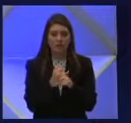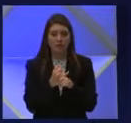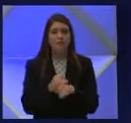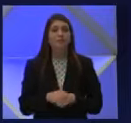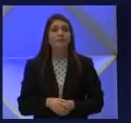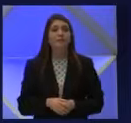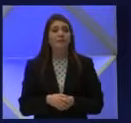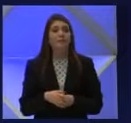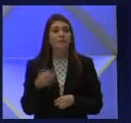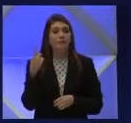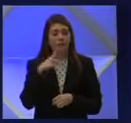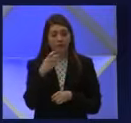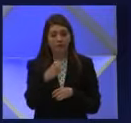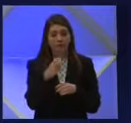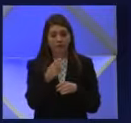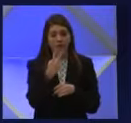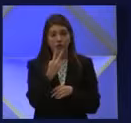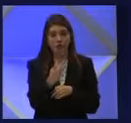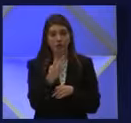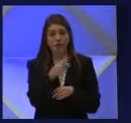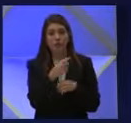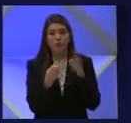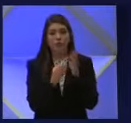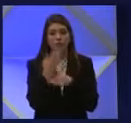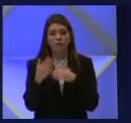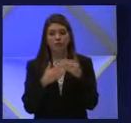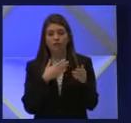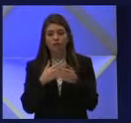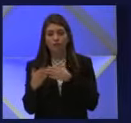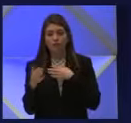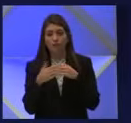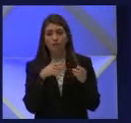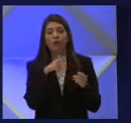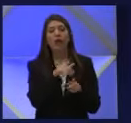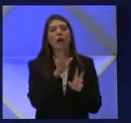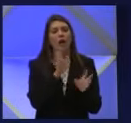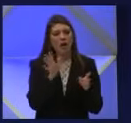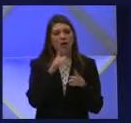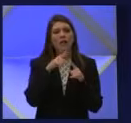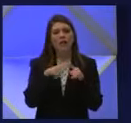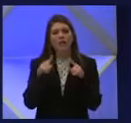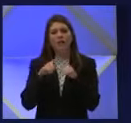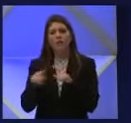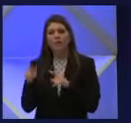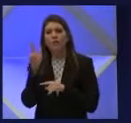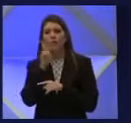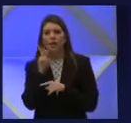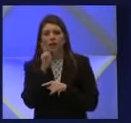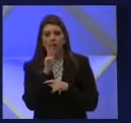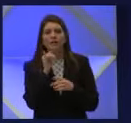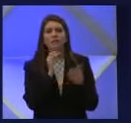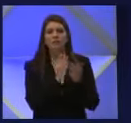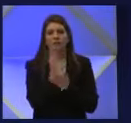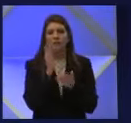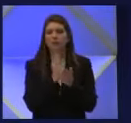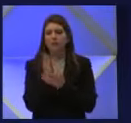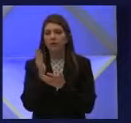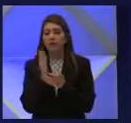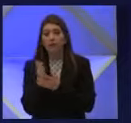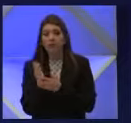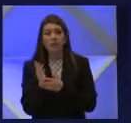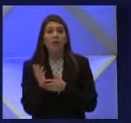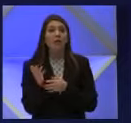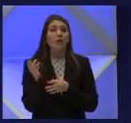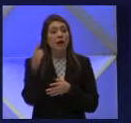las dos cápsulas de nueva generación ya han pasado muchas pruebas y es probable que dentro de pocos